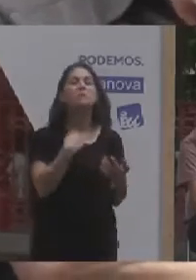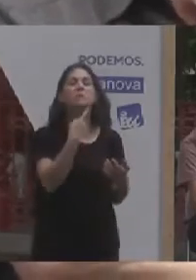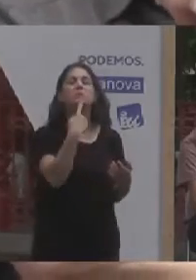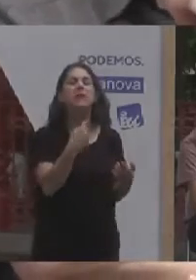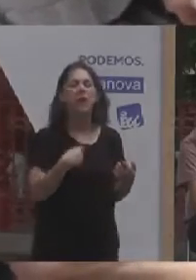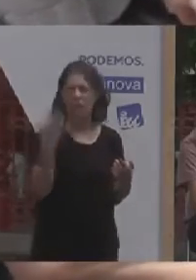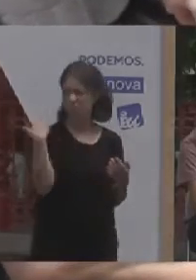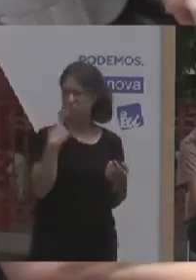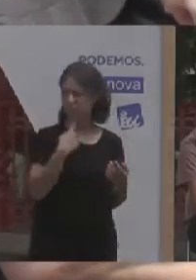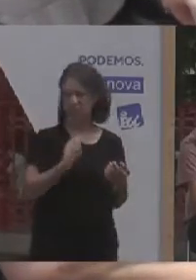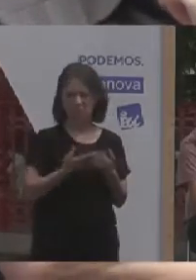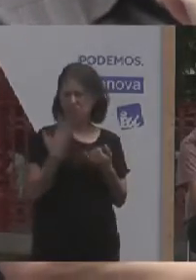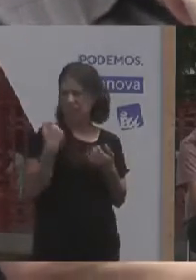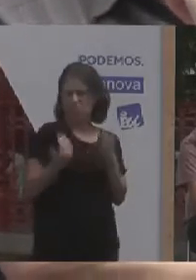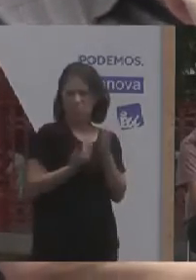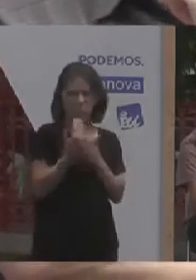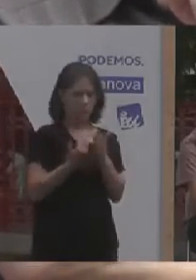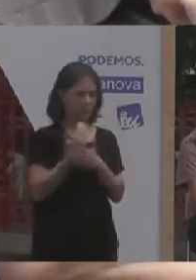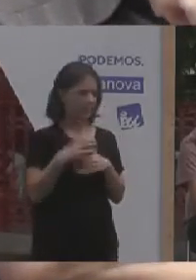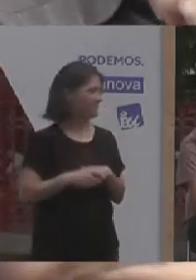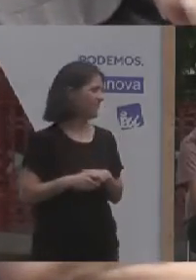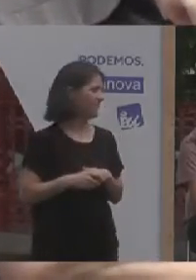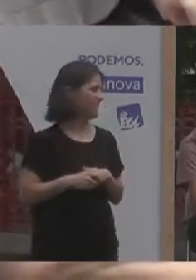dixéronme que hai 2 días